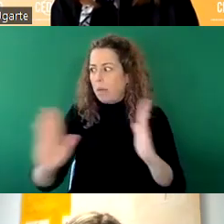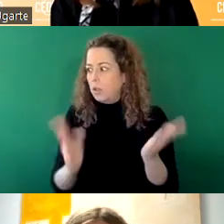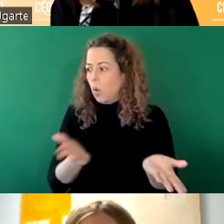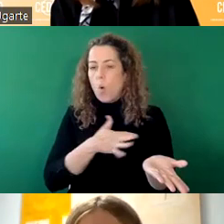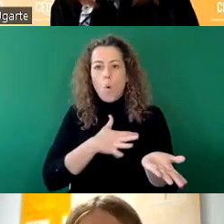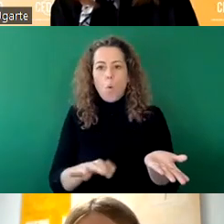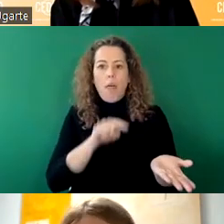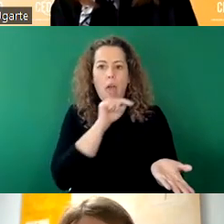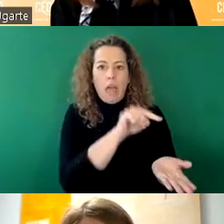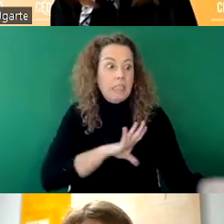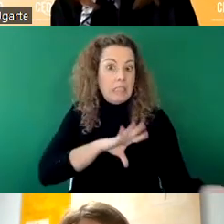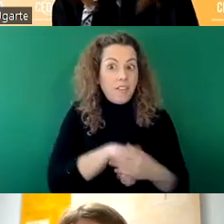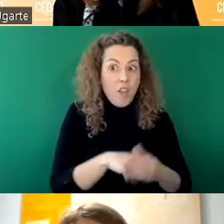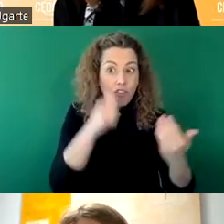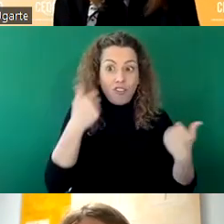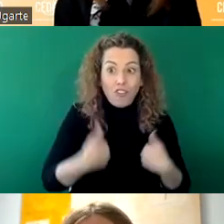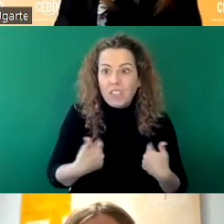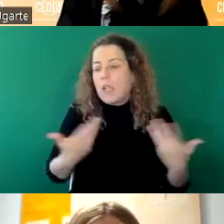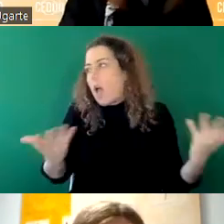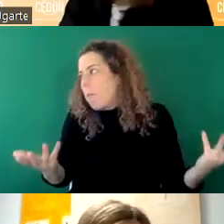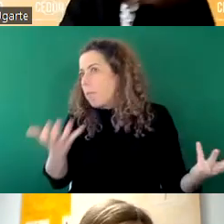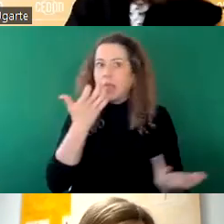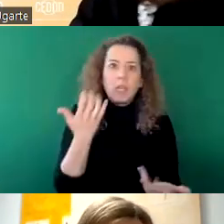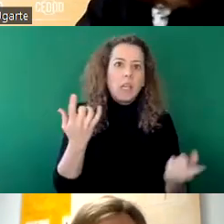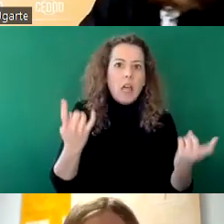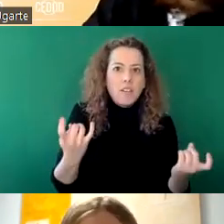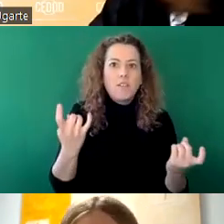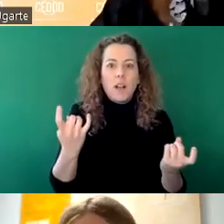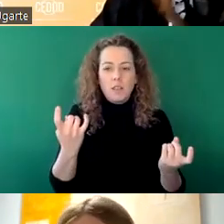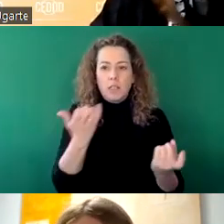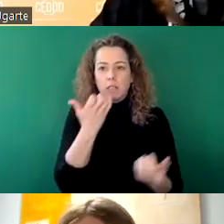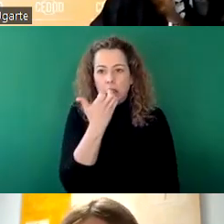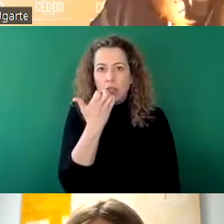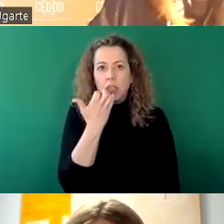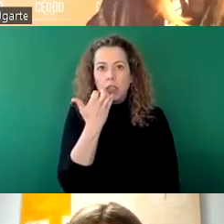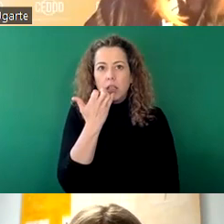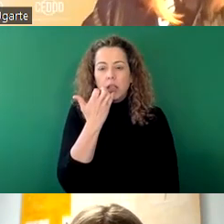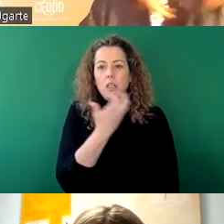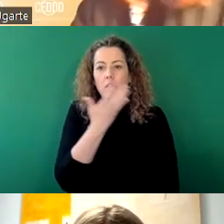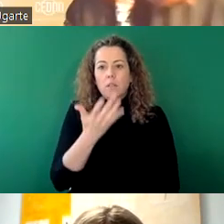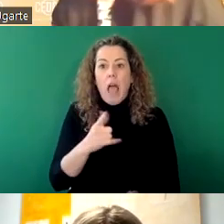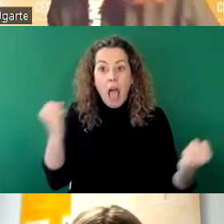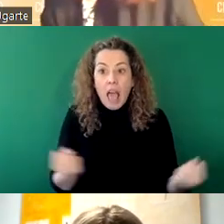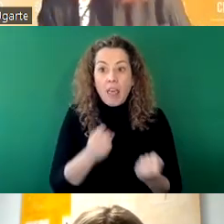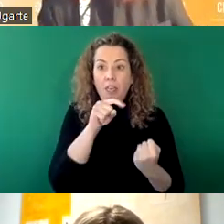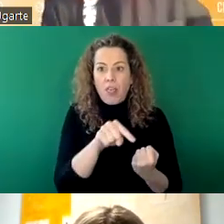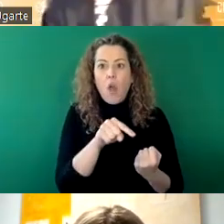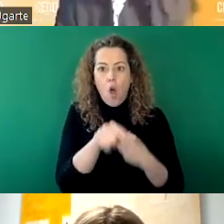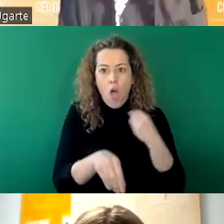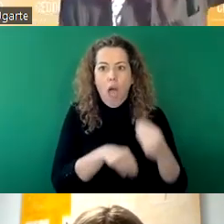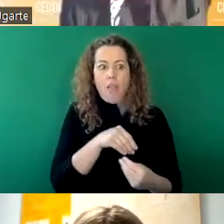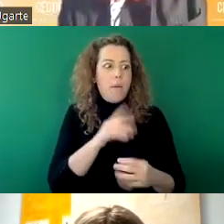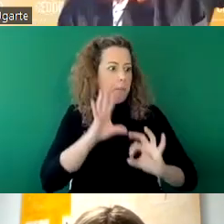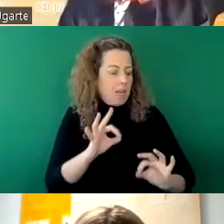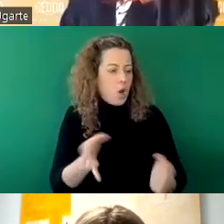bien hacer esa intervención física, si esa, digamos, esa acción está haciendo es peligrosa